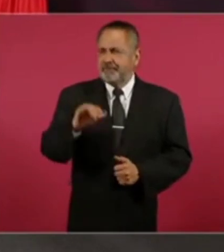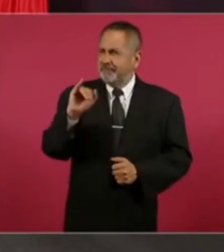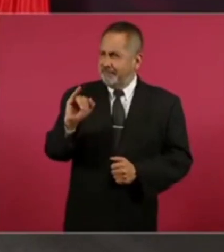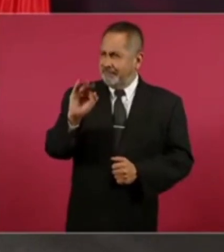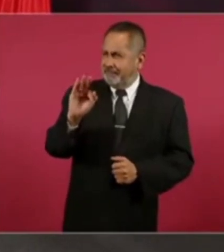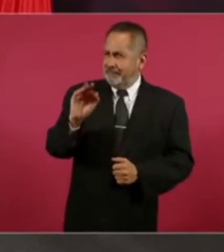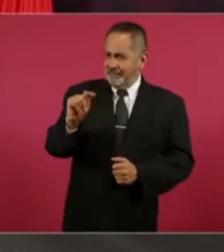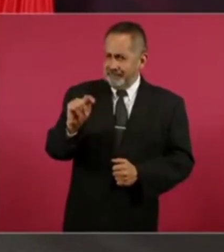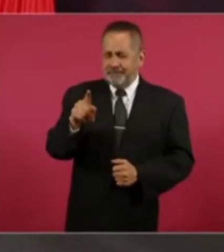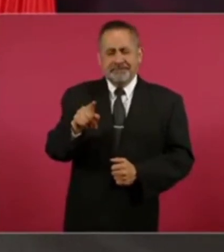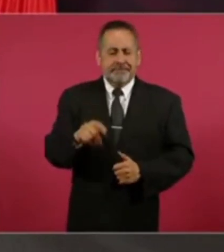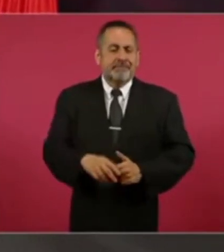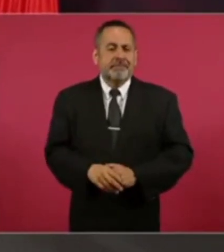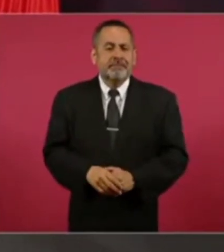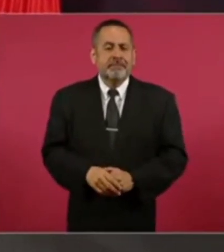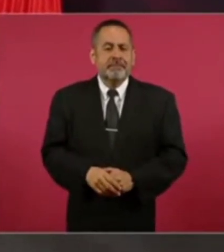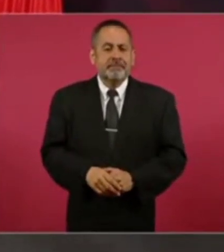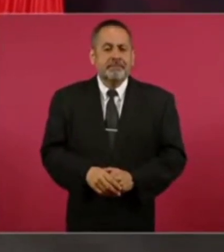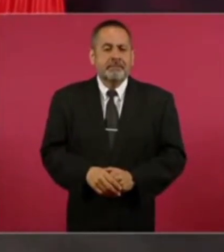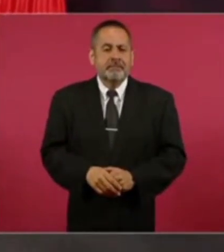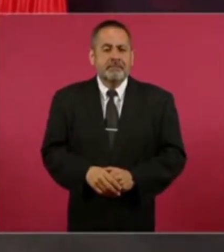IFETEL.